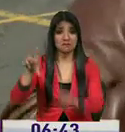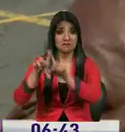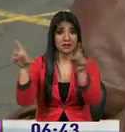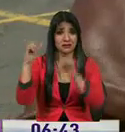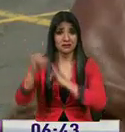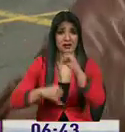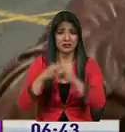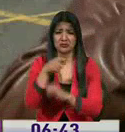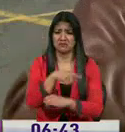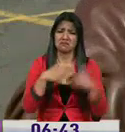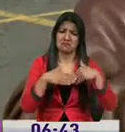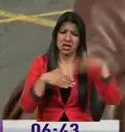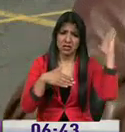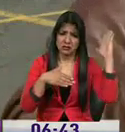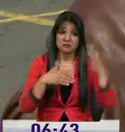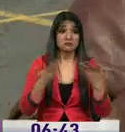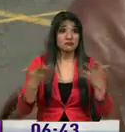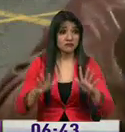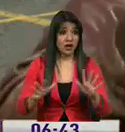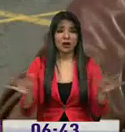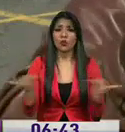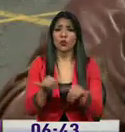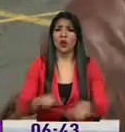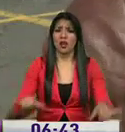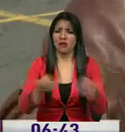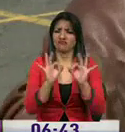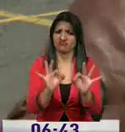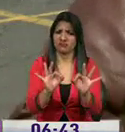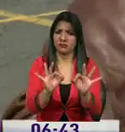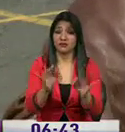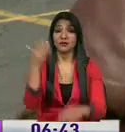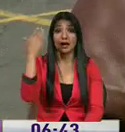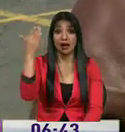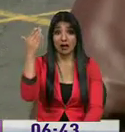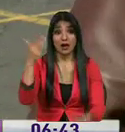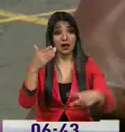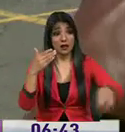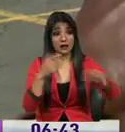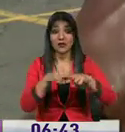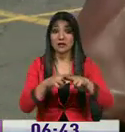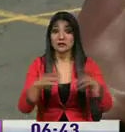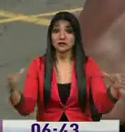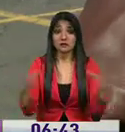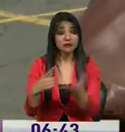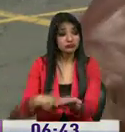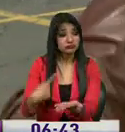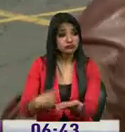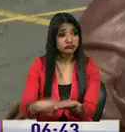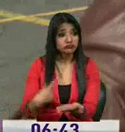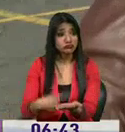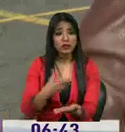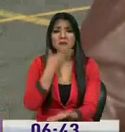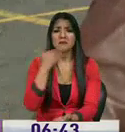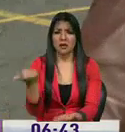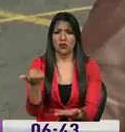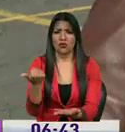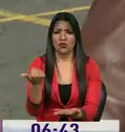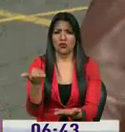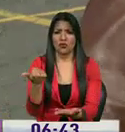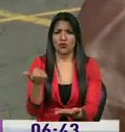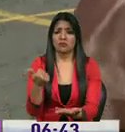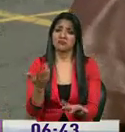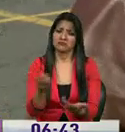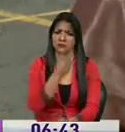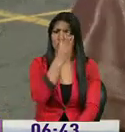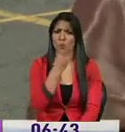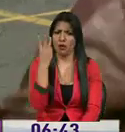nuestro aplicativo homologado y ojalá mejor el alcalde se siente con nosotros y tratemos de robustecer nuestro